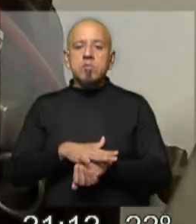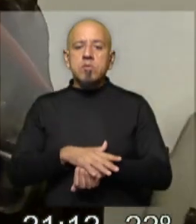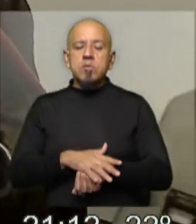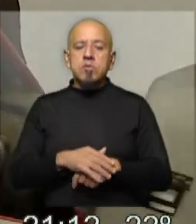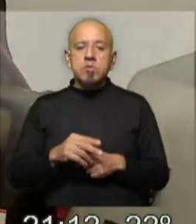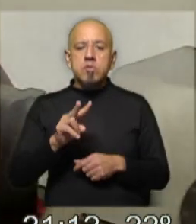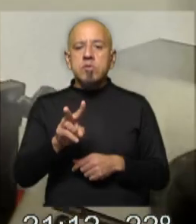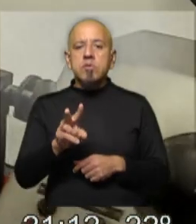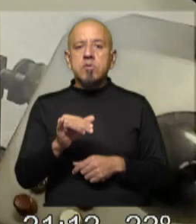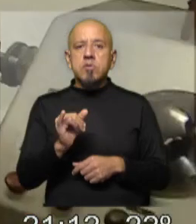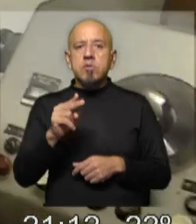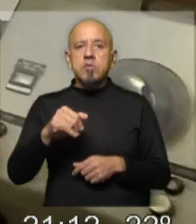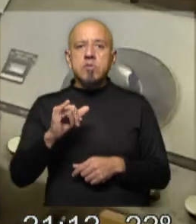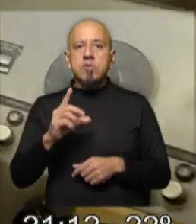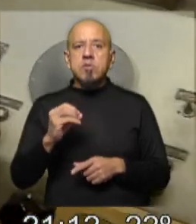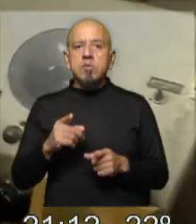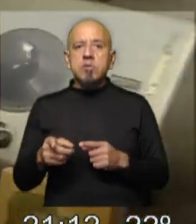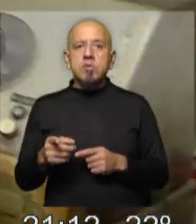vinilos.